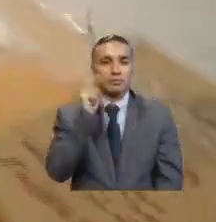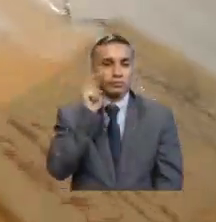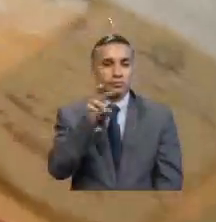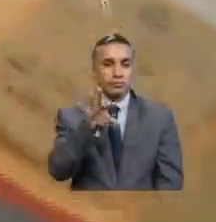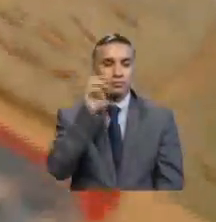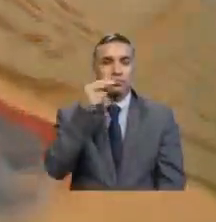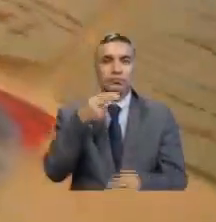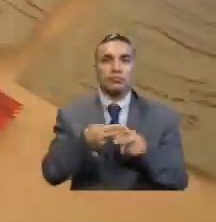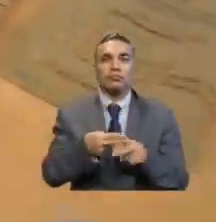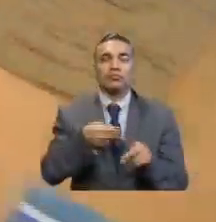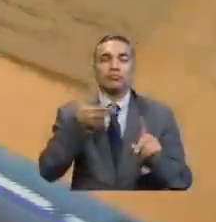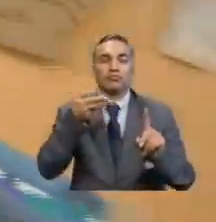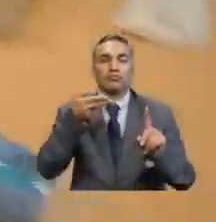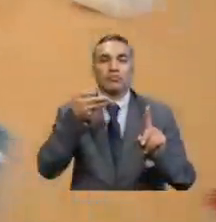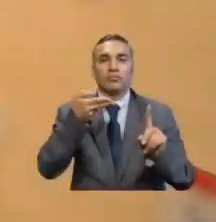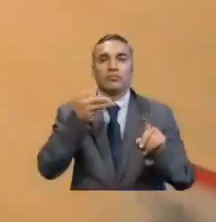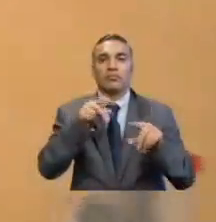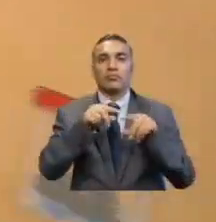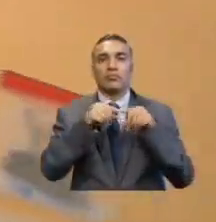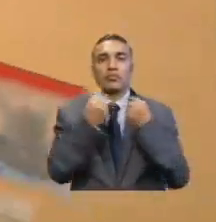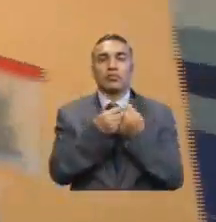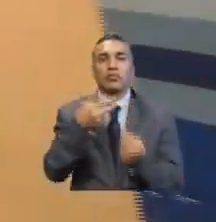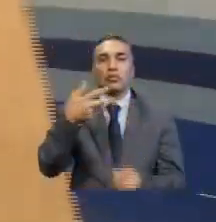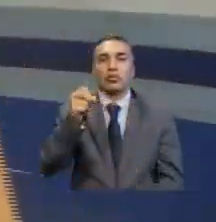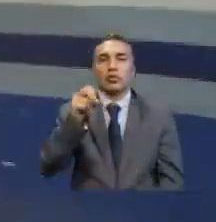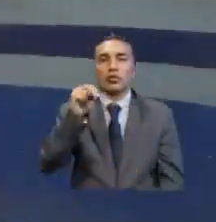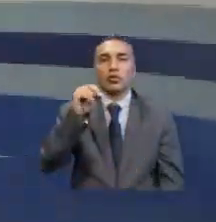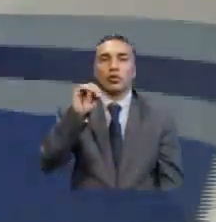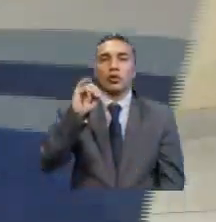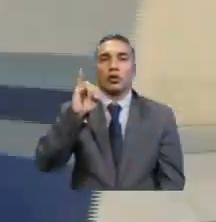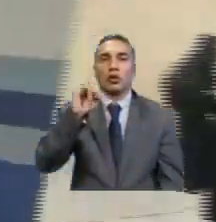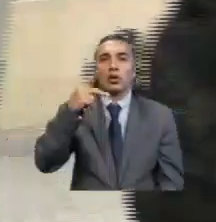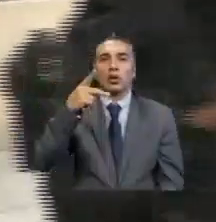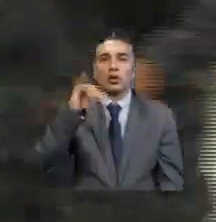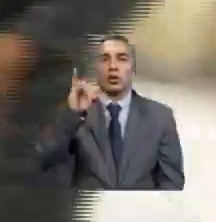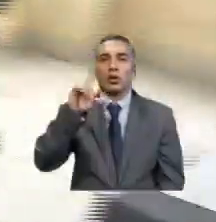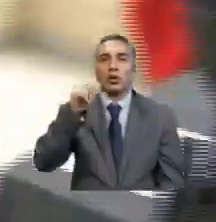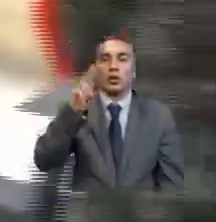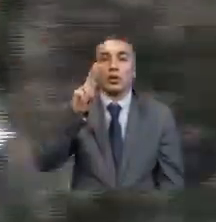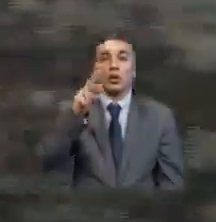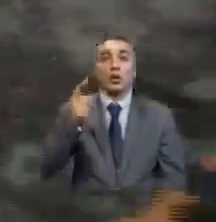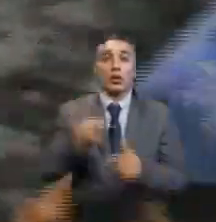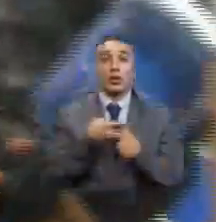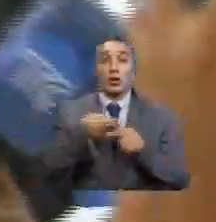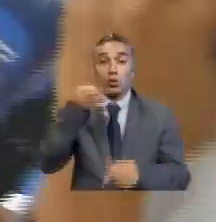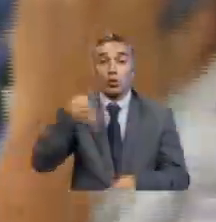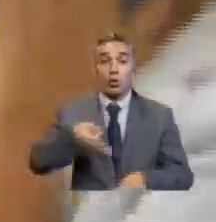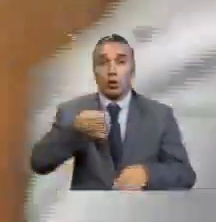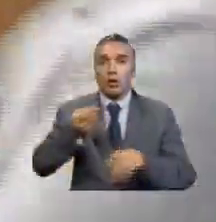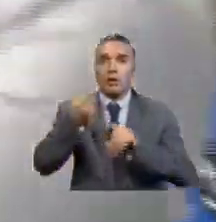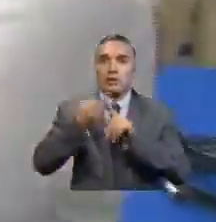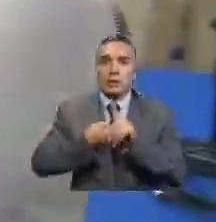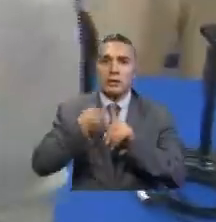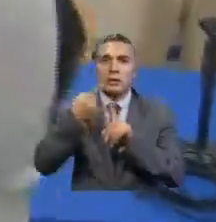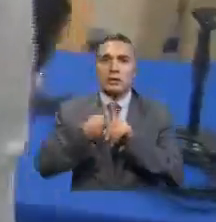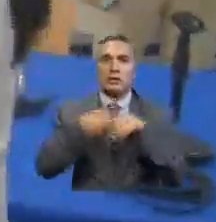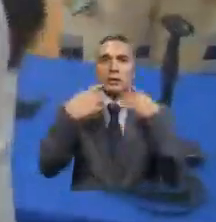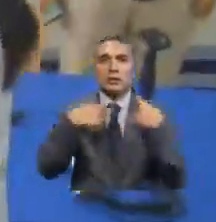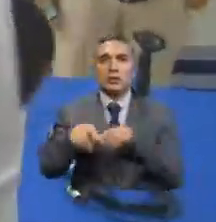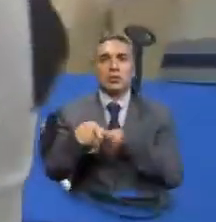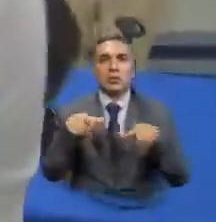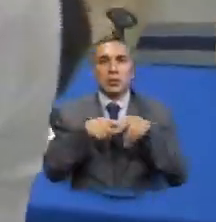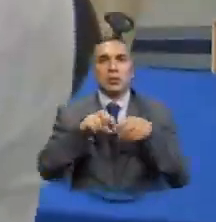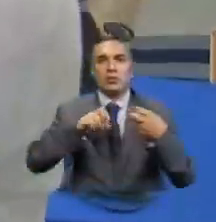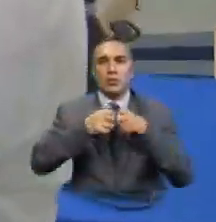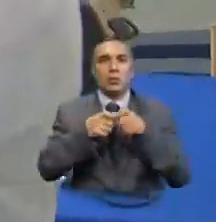como sicarios de la organización Los Chone Killers. Pero definitivamente el Cantón Durán ha sido ya hace algunos meses denominado como una zona